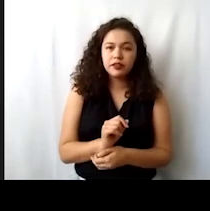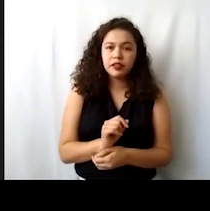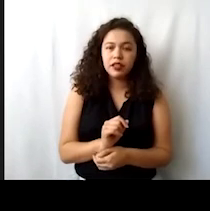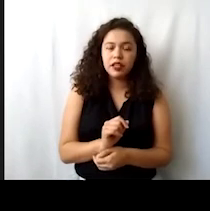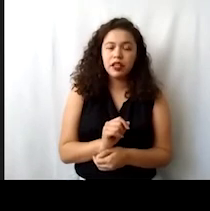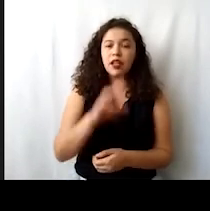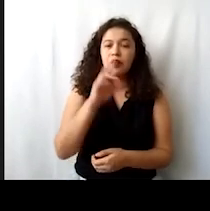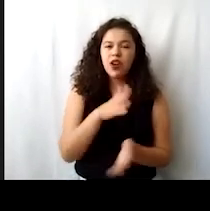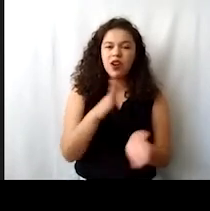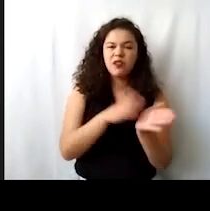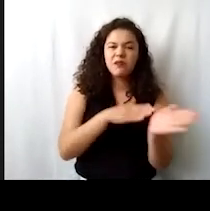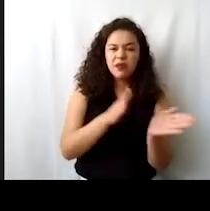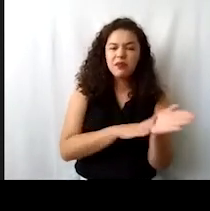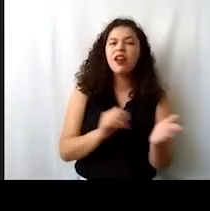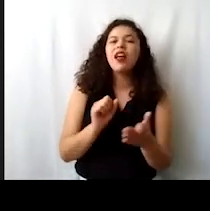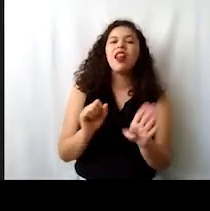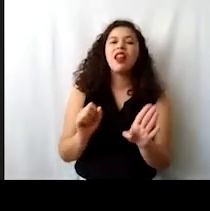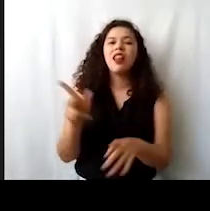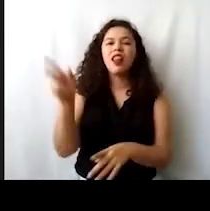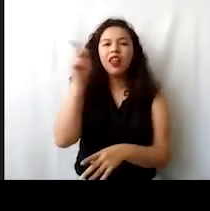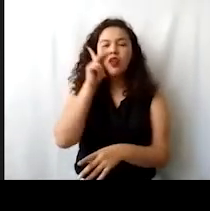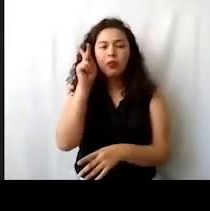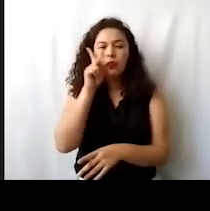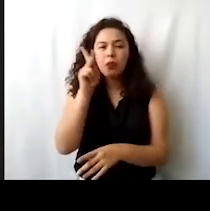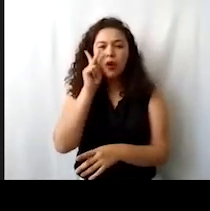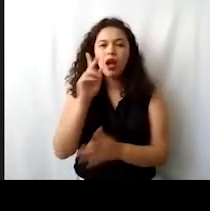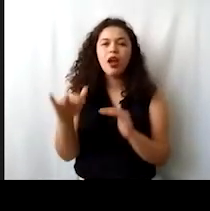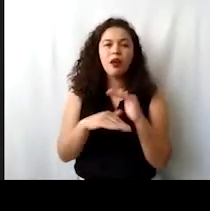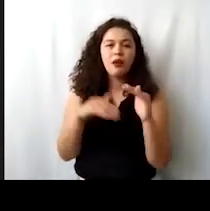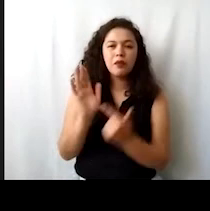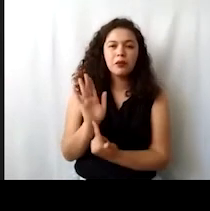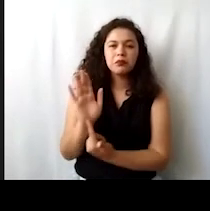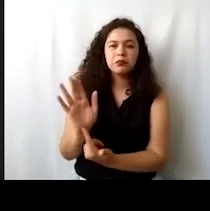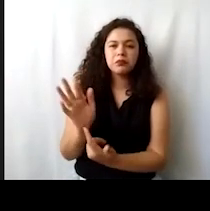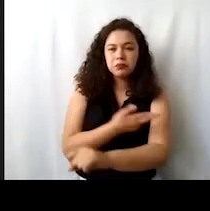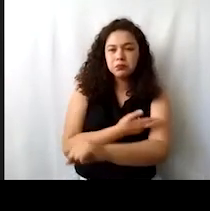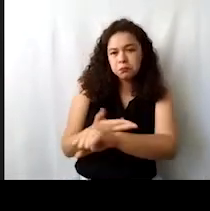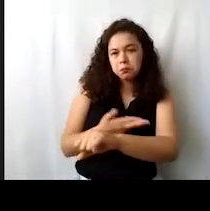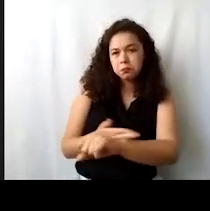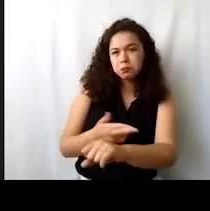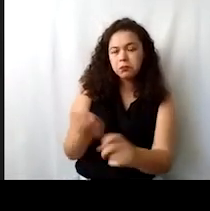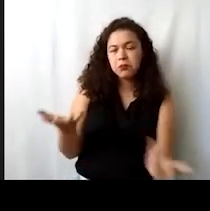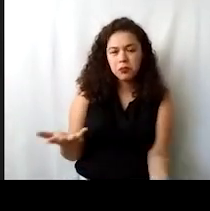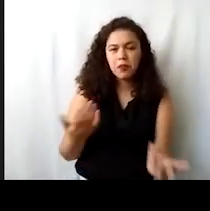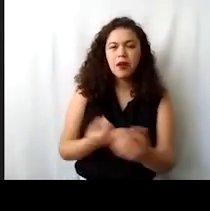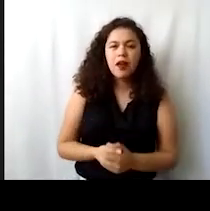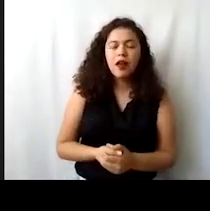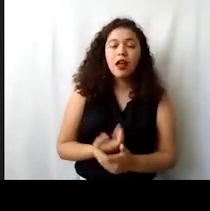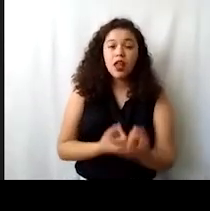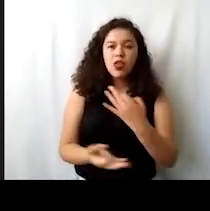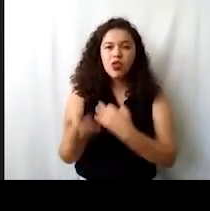documentación, los soportes, las evidencias, los trámites, toda la parte de la